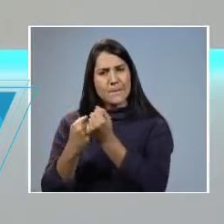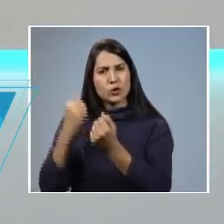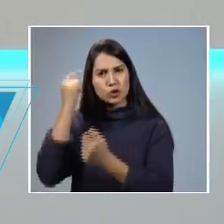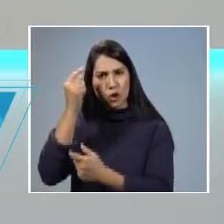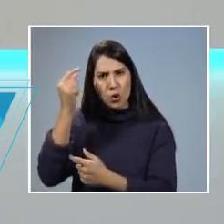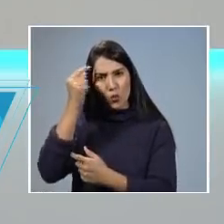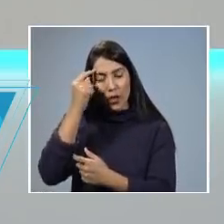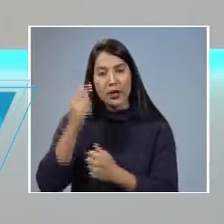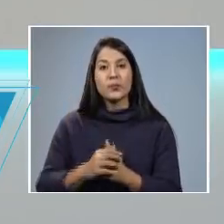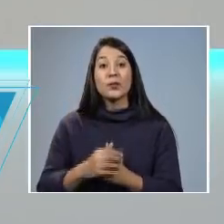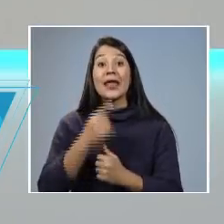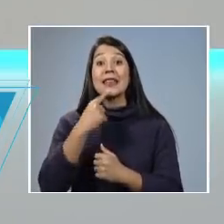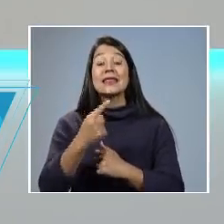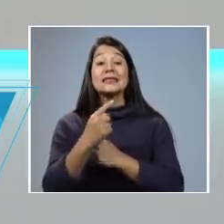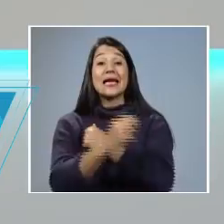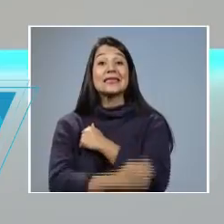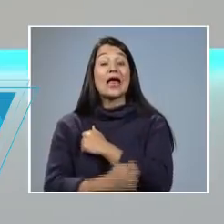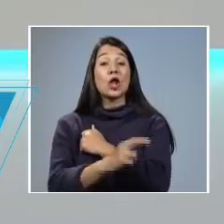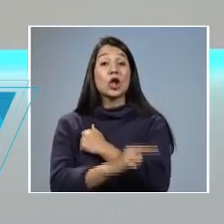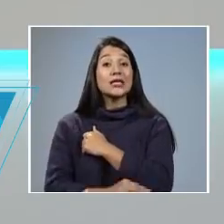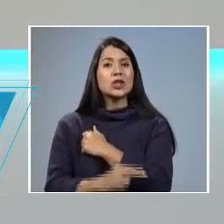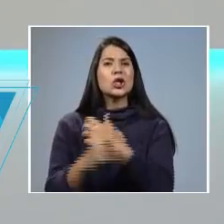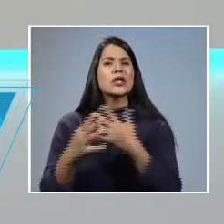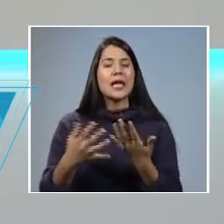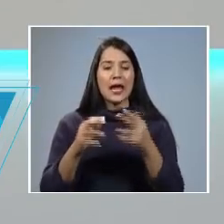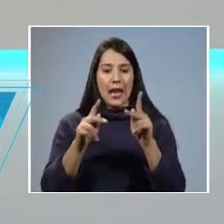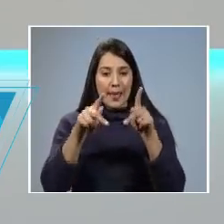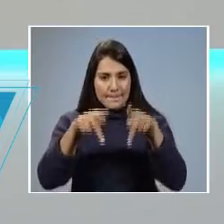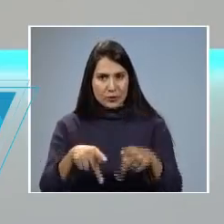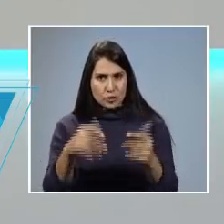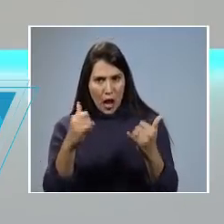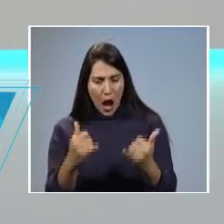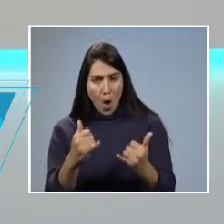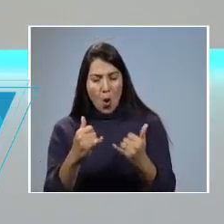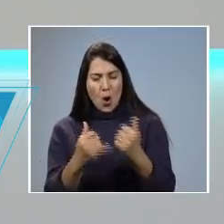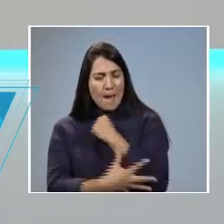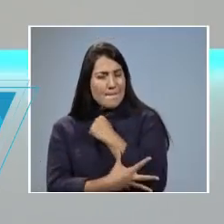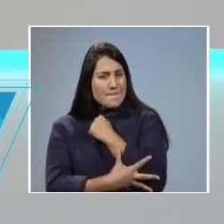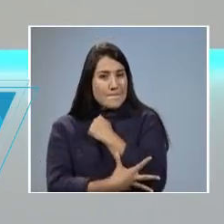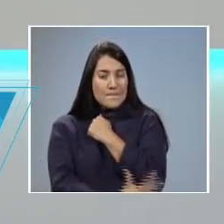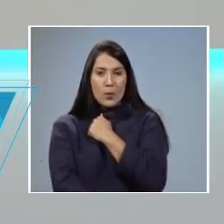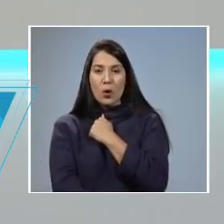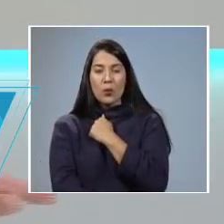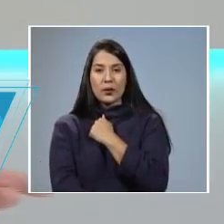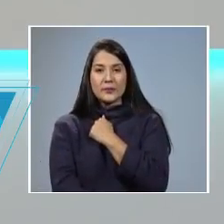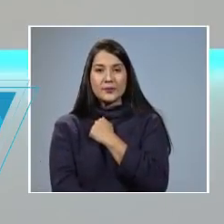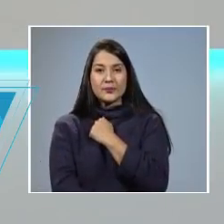En datos del Estado de la Nación, la gente que está en condición de pobreza más extrema,